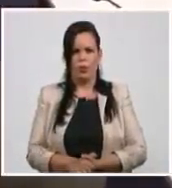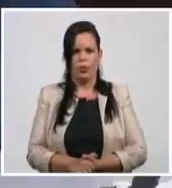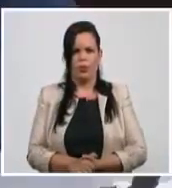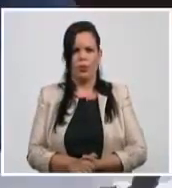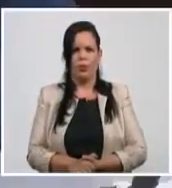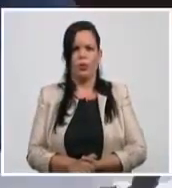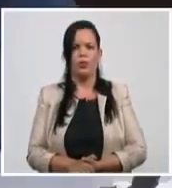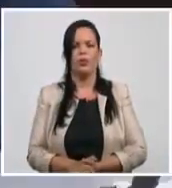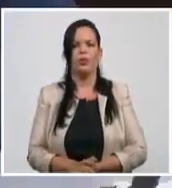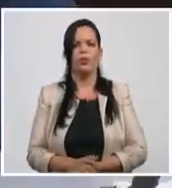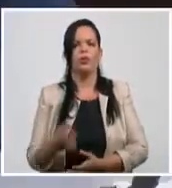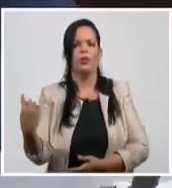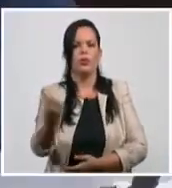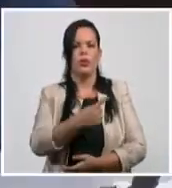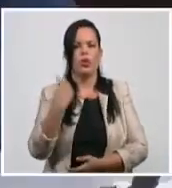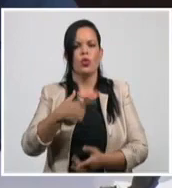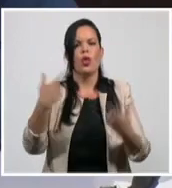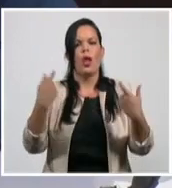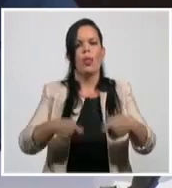escuchar